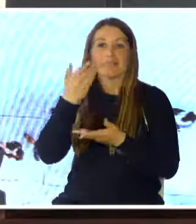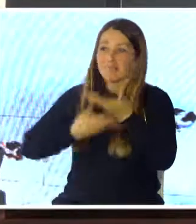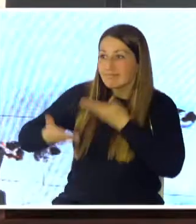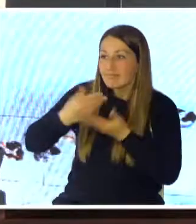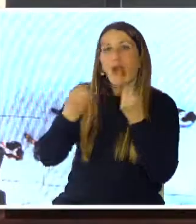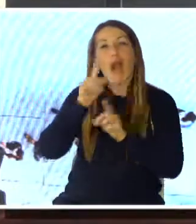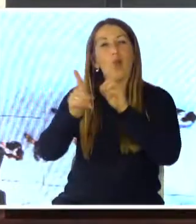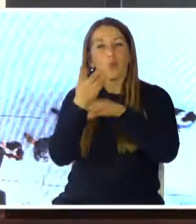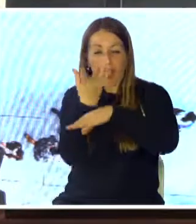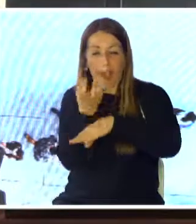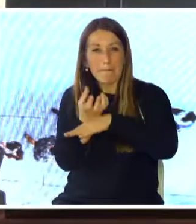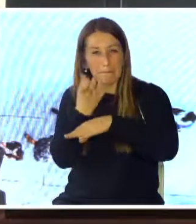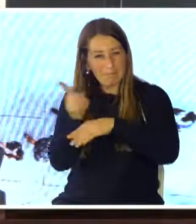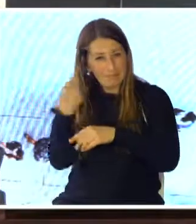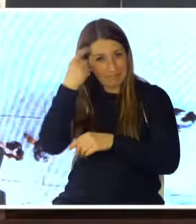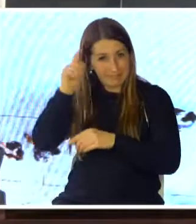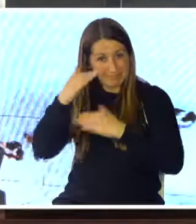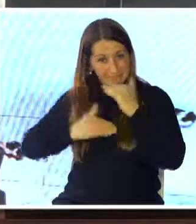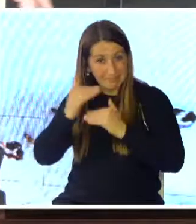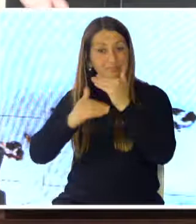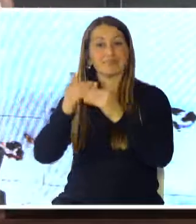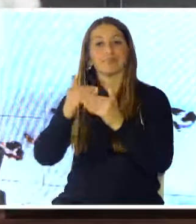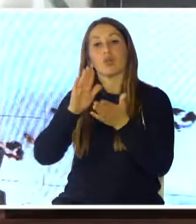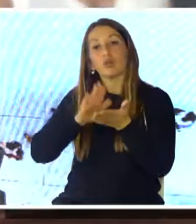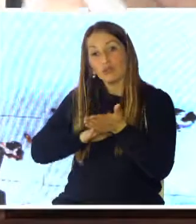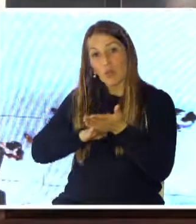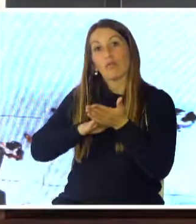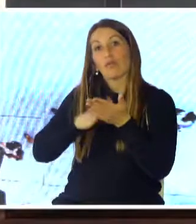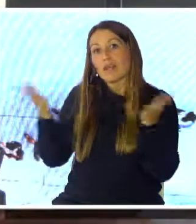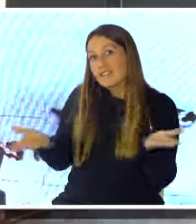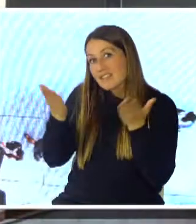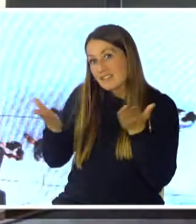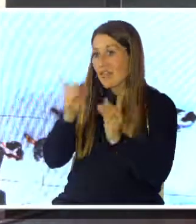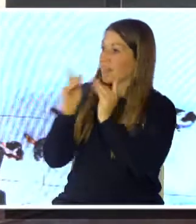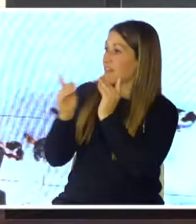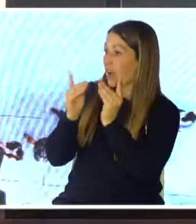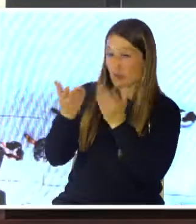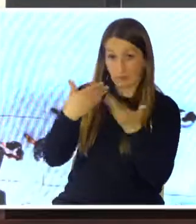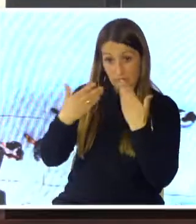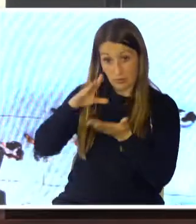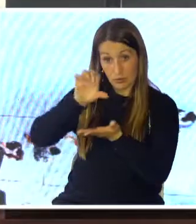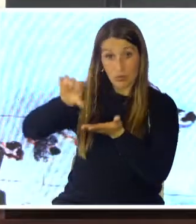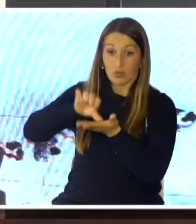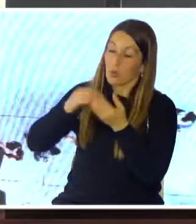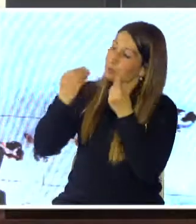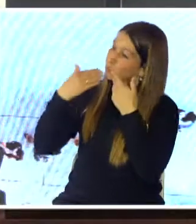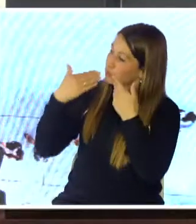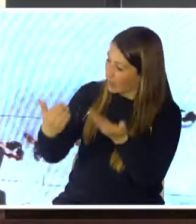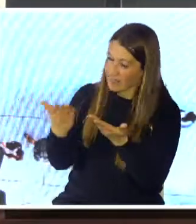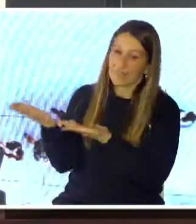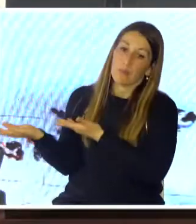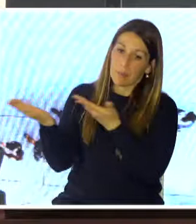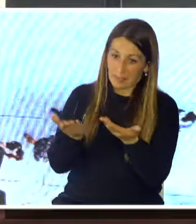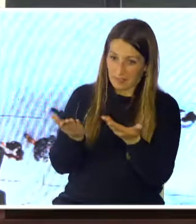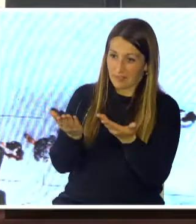aplicaciones que han desarrollado y que tienen que ver con la escucha activa y el diálogo ciudadano entre otras cosas muchísimas gracias les damos la bienvenida